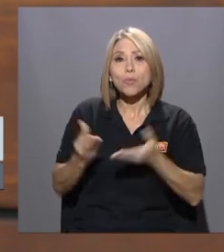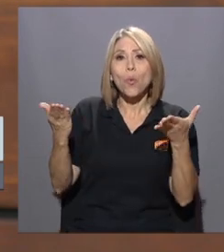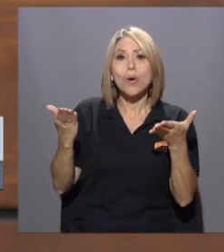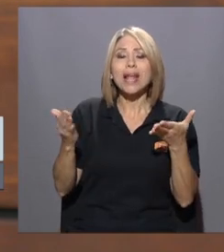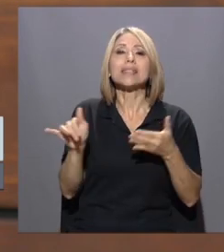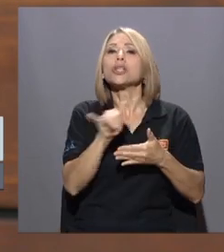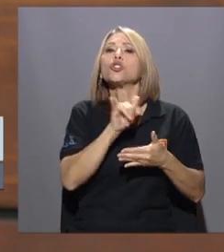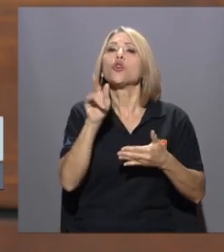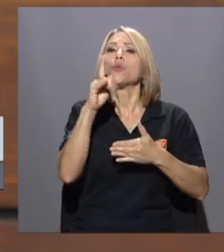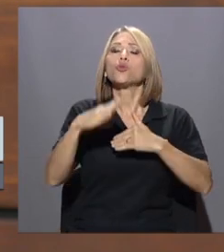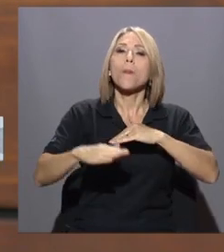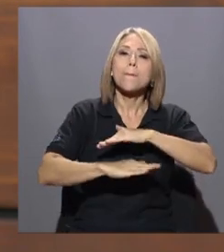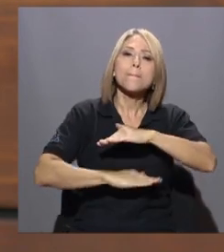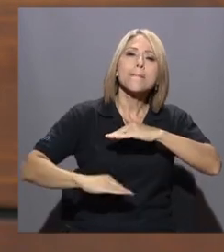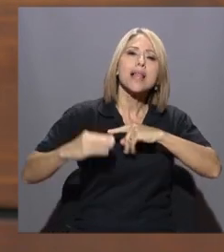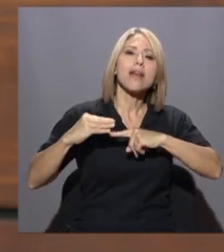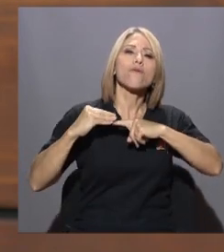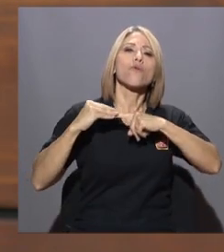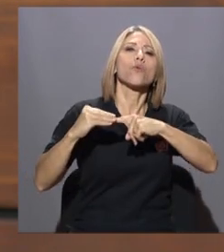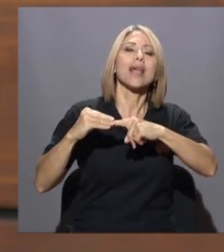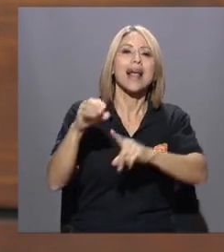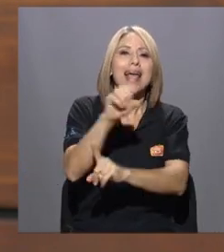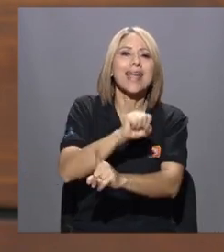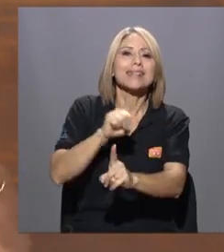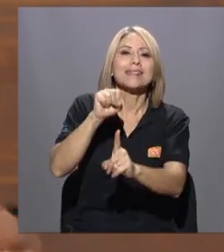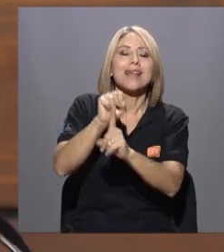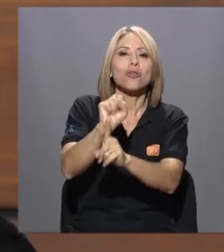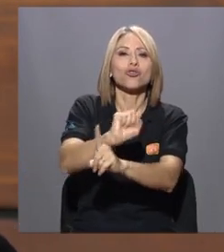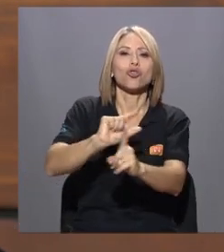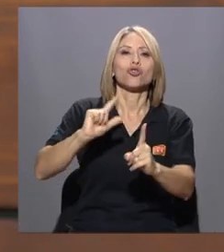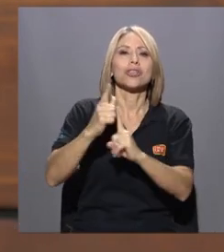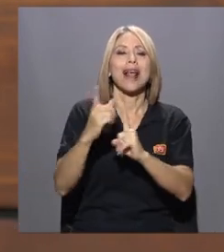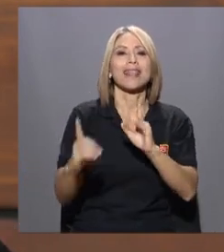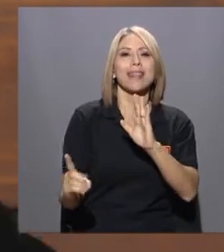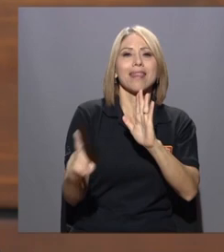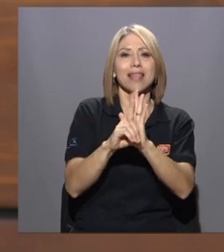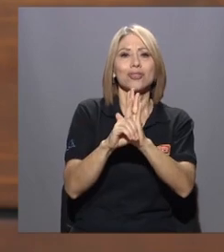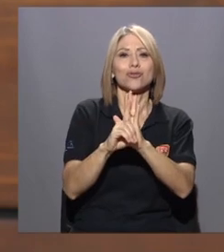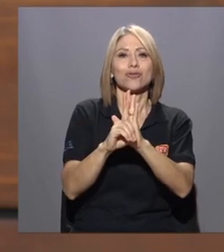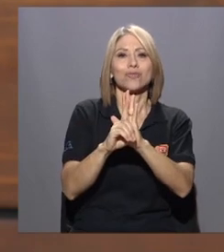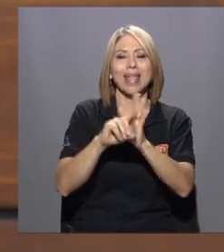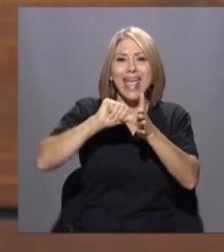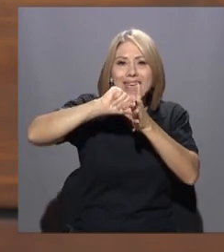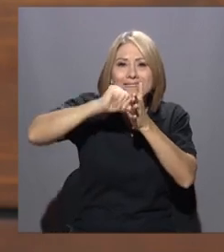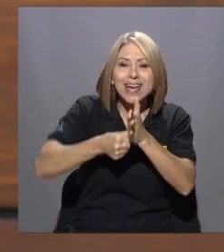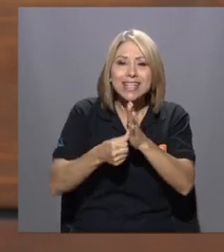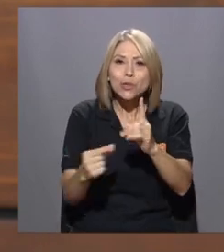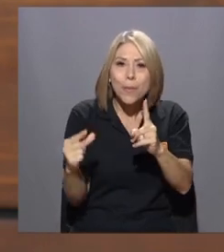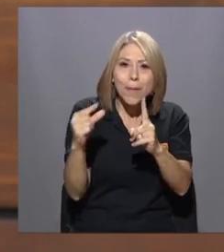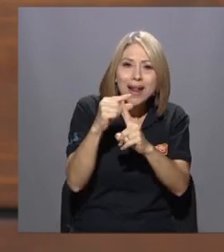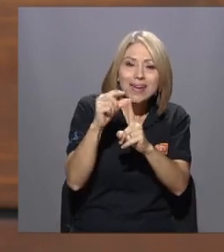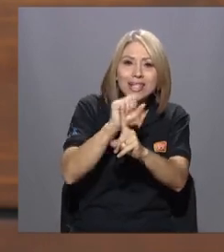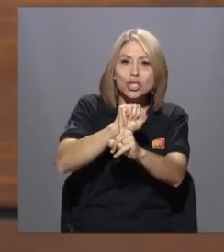pilar fundamental del Estado social de derecho. Y aquí enfatizo, social de